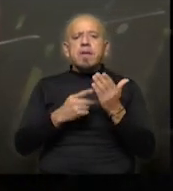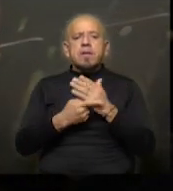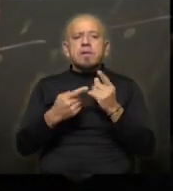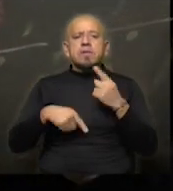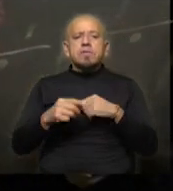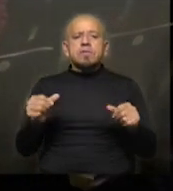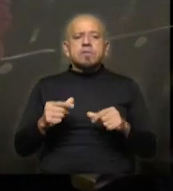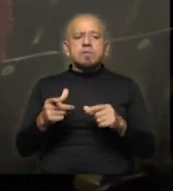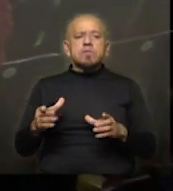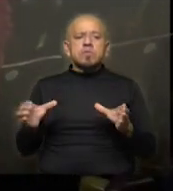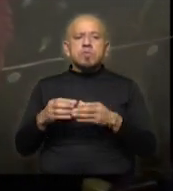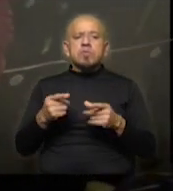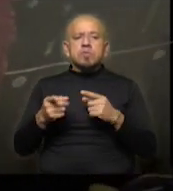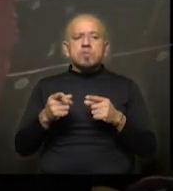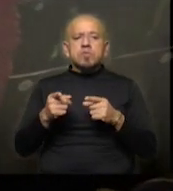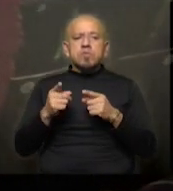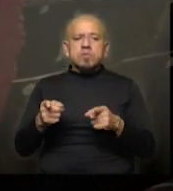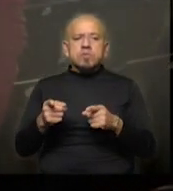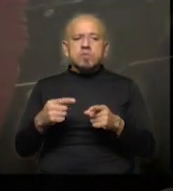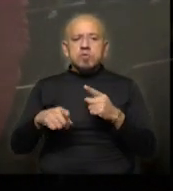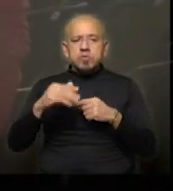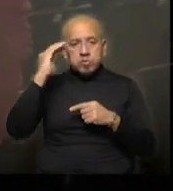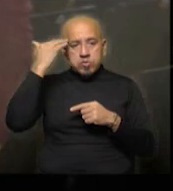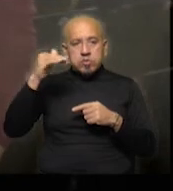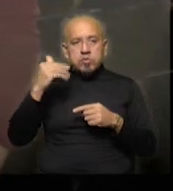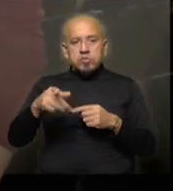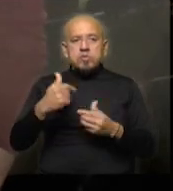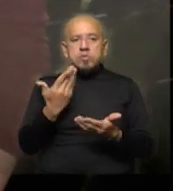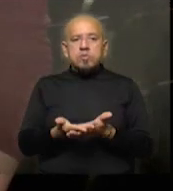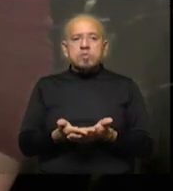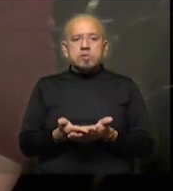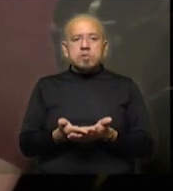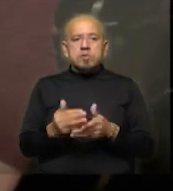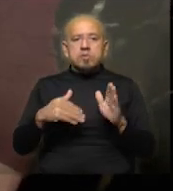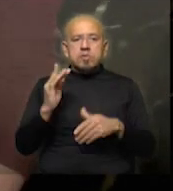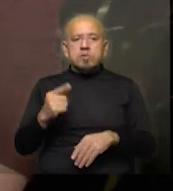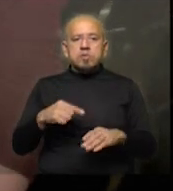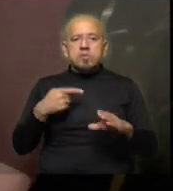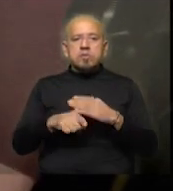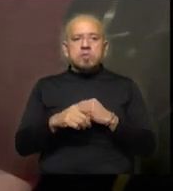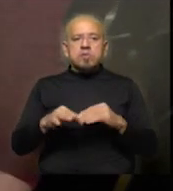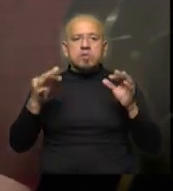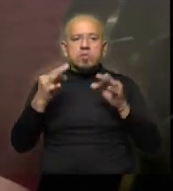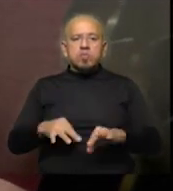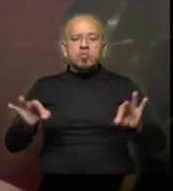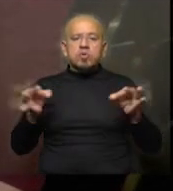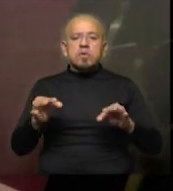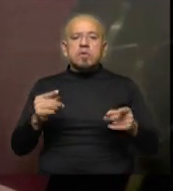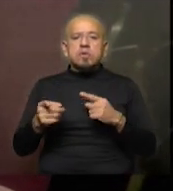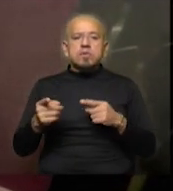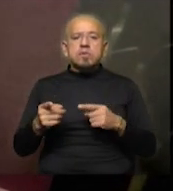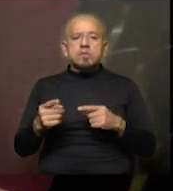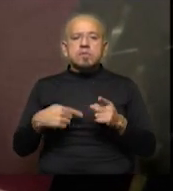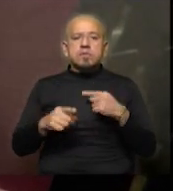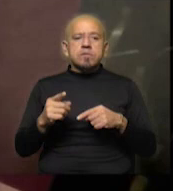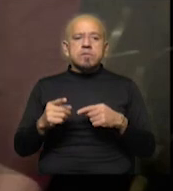este grupo yo tengo entendido que ustedes este son docentes y tienen una propuesta como mucho más profunda que solo la música o el entretenimiento sino